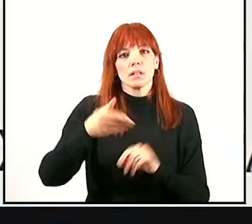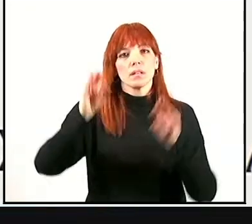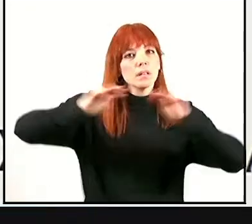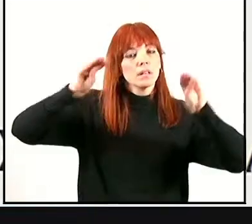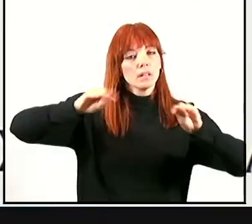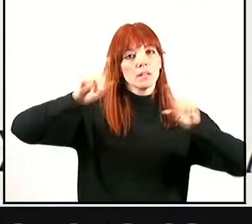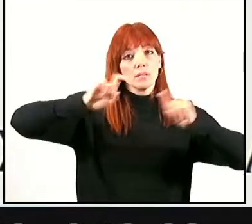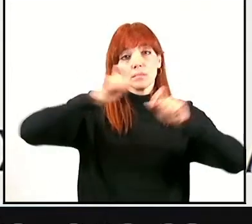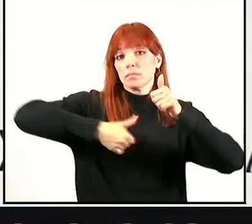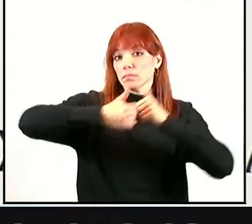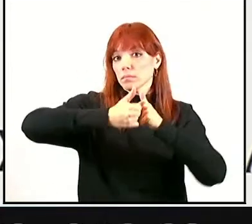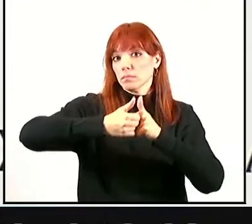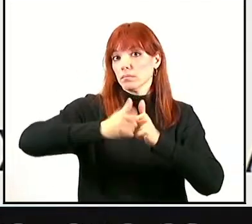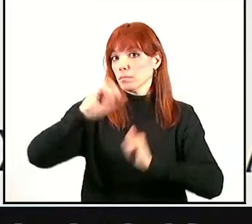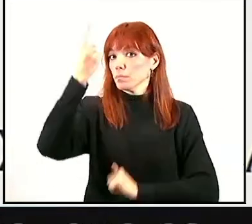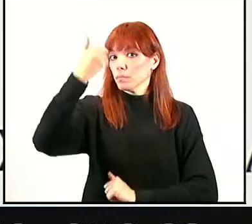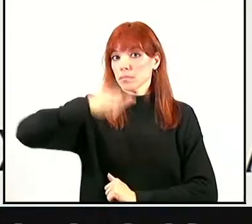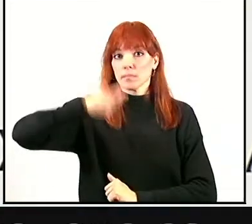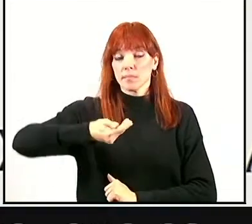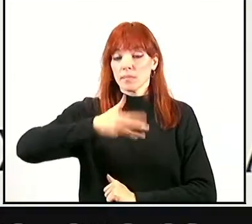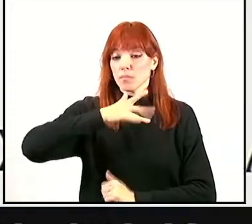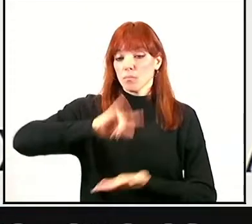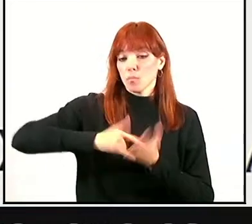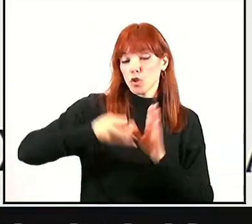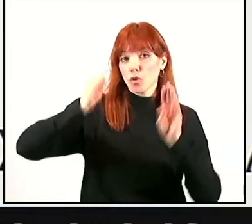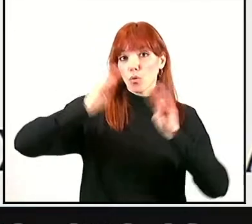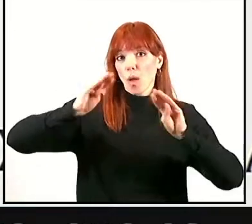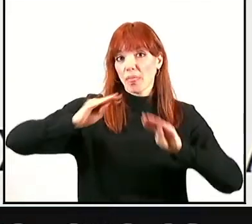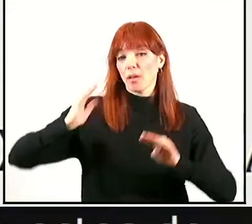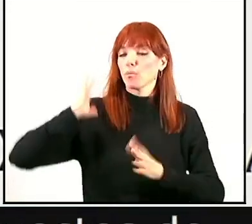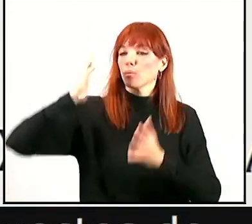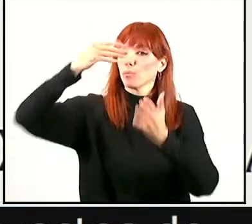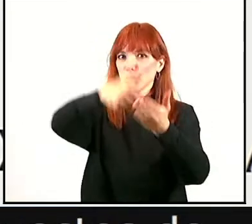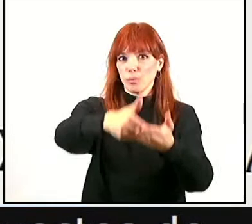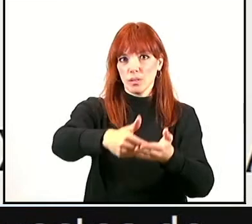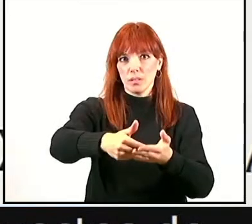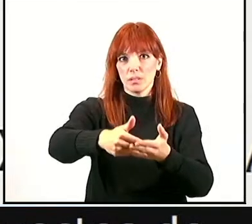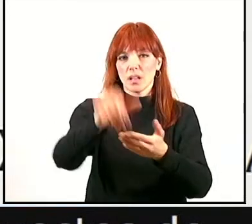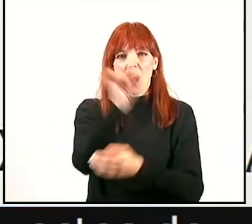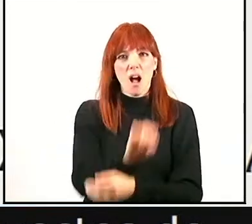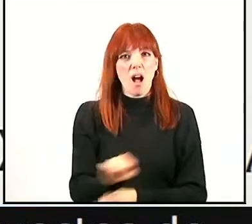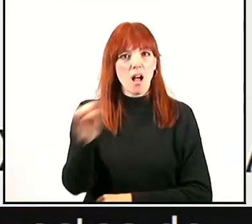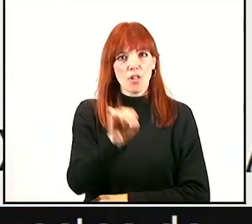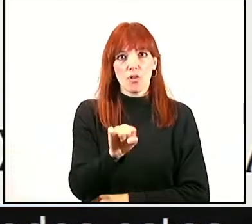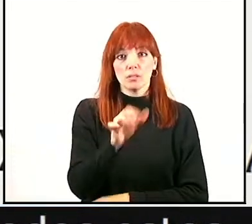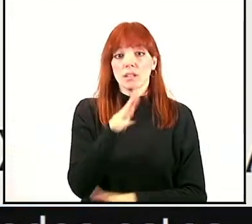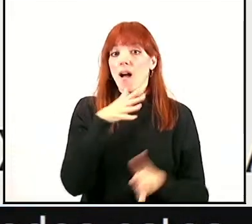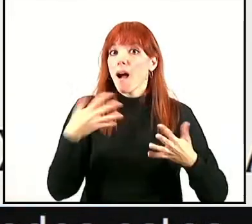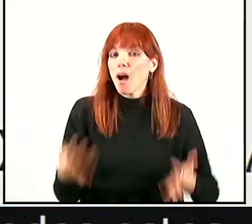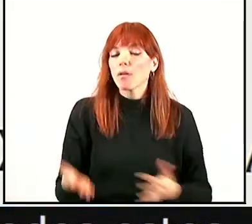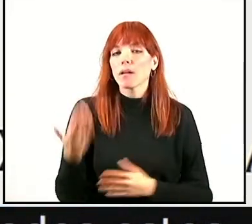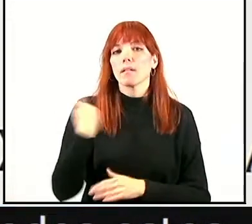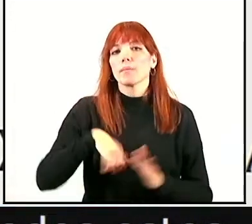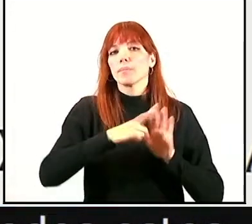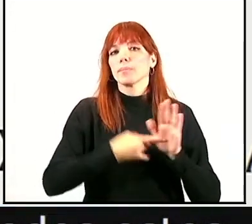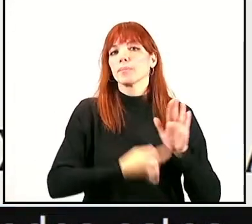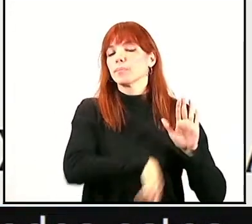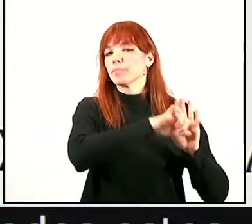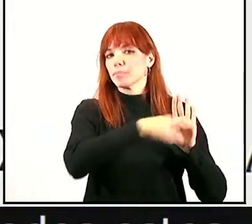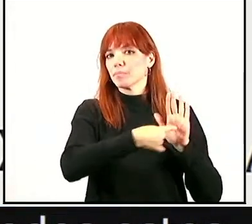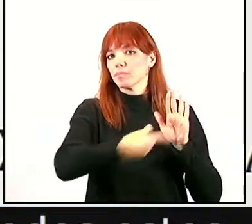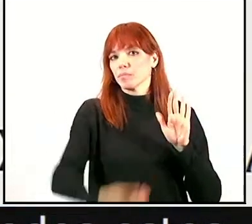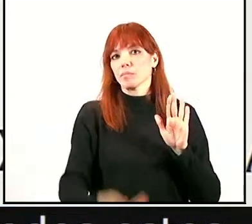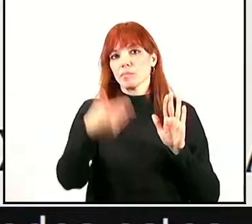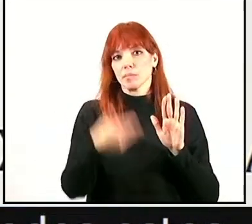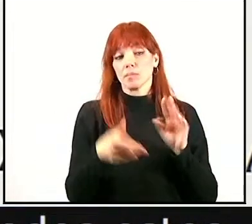formar. Venimos desarrollando proyectos de educación para la ciudadanía a lo largo de todos estos años y ahora escribimos en la norma la importancia que